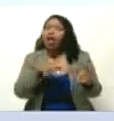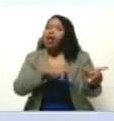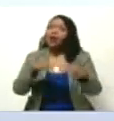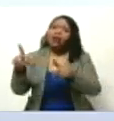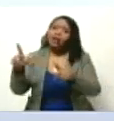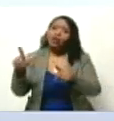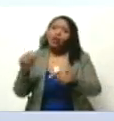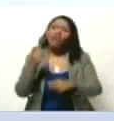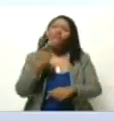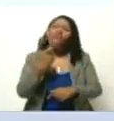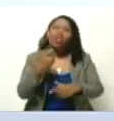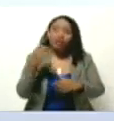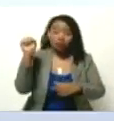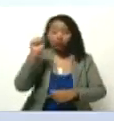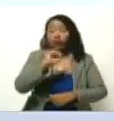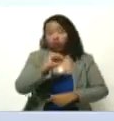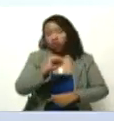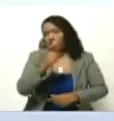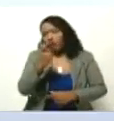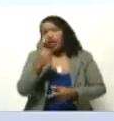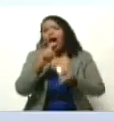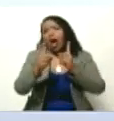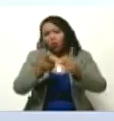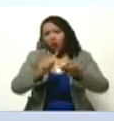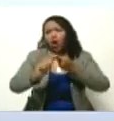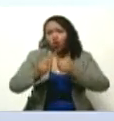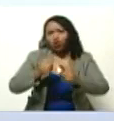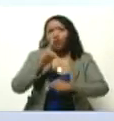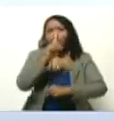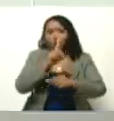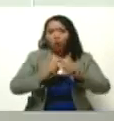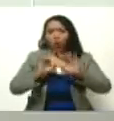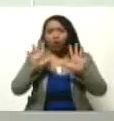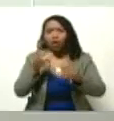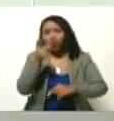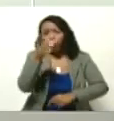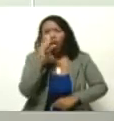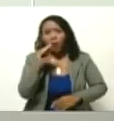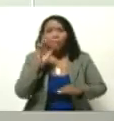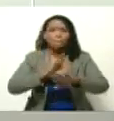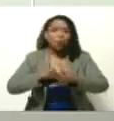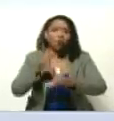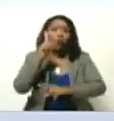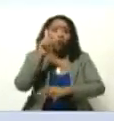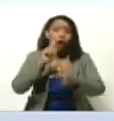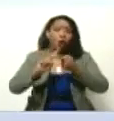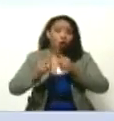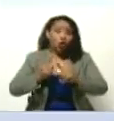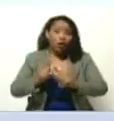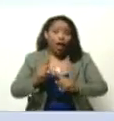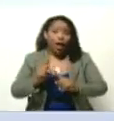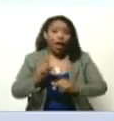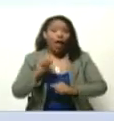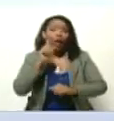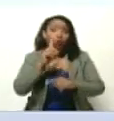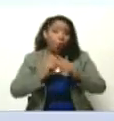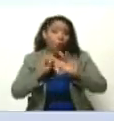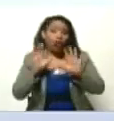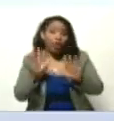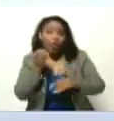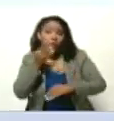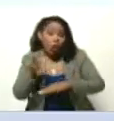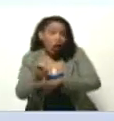nos faltaría, sí, bueno, sí nos faltarían algunos detalles del 1x10 ese que tú hablas, ¿ves? Porque una cosa es el 1x10 de buen gobierno y una cosa es el